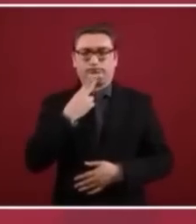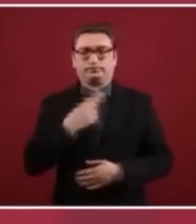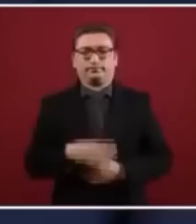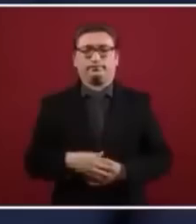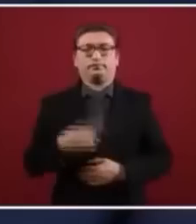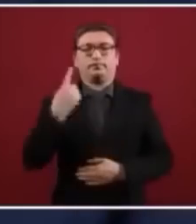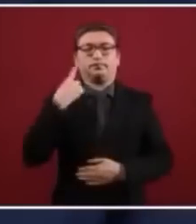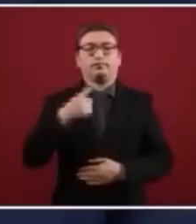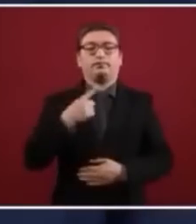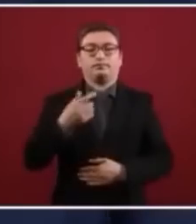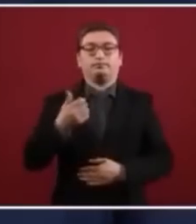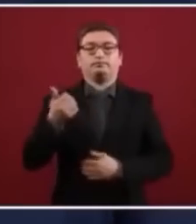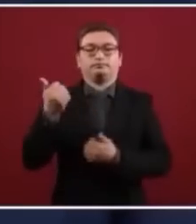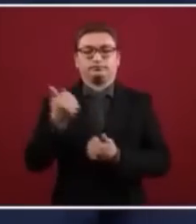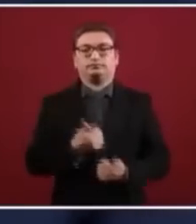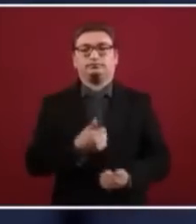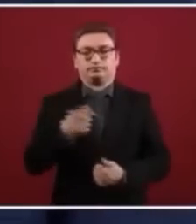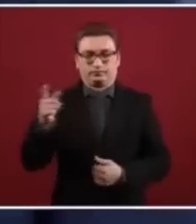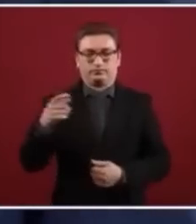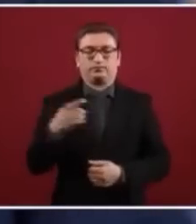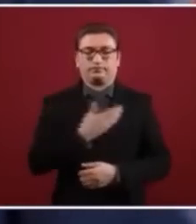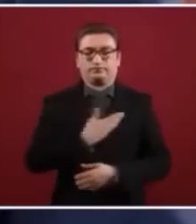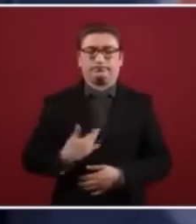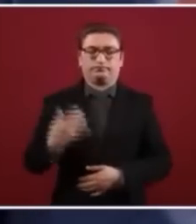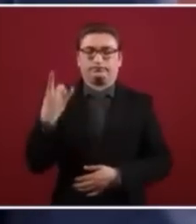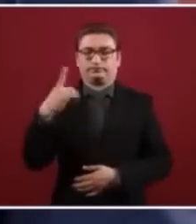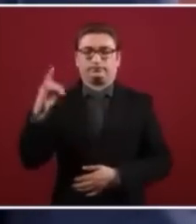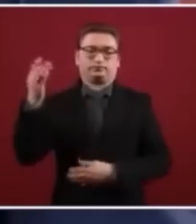para traer al presidente de Bolivia,